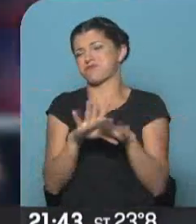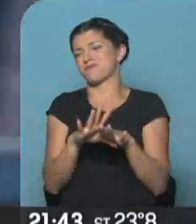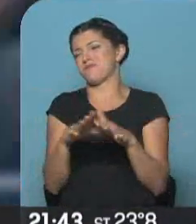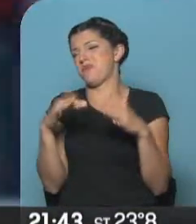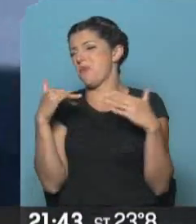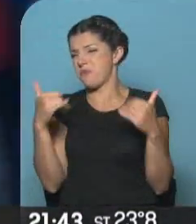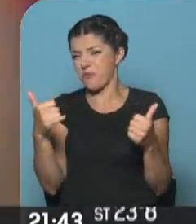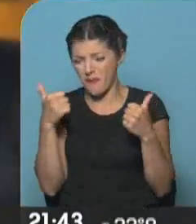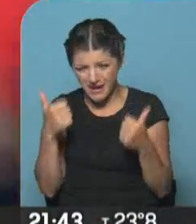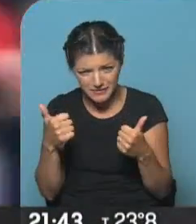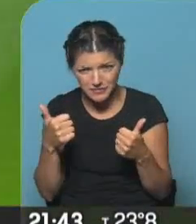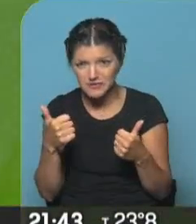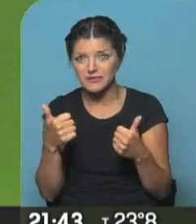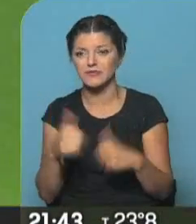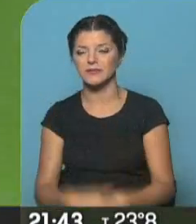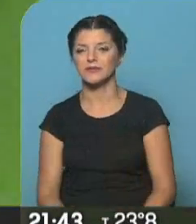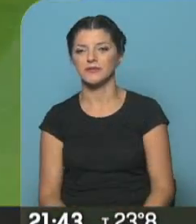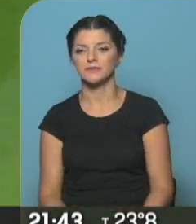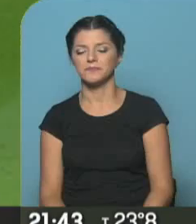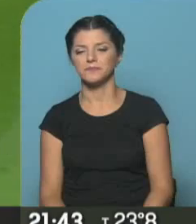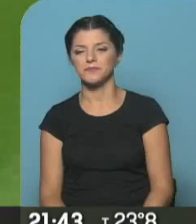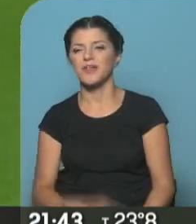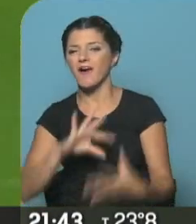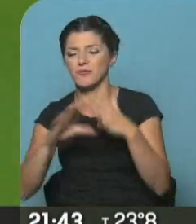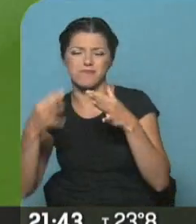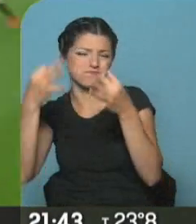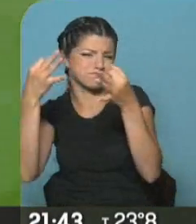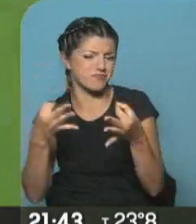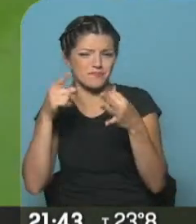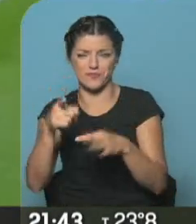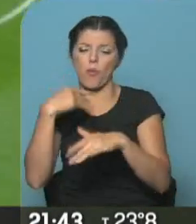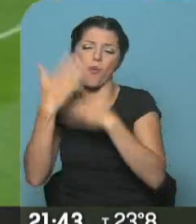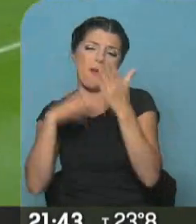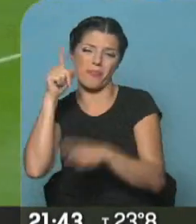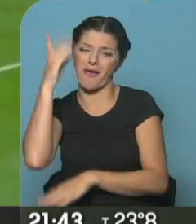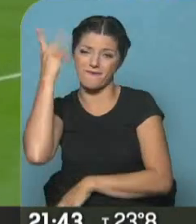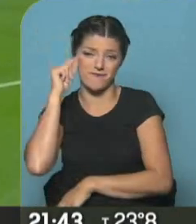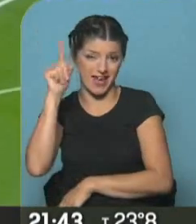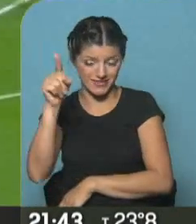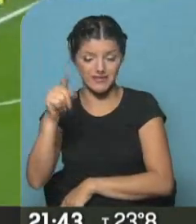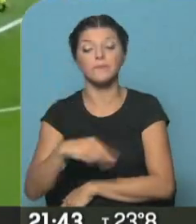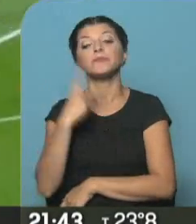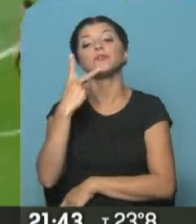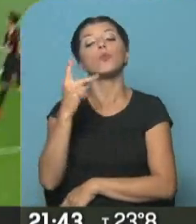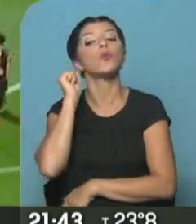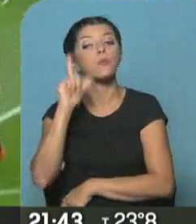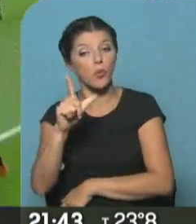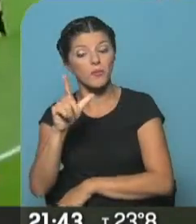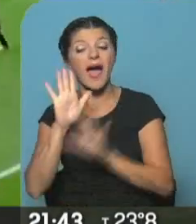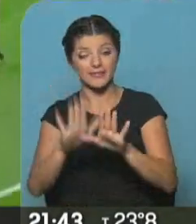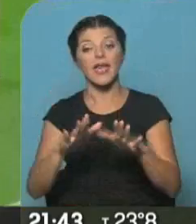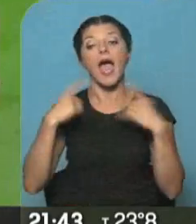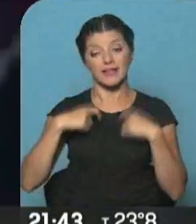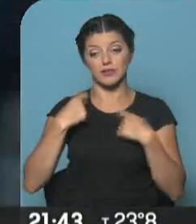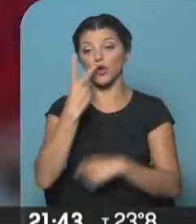imperial volea, con una contorsión extraordinaria del francés. El segundo de Kevin Gameiro, el Atlético Madrid le ganó